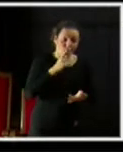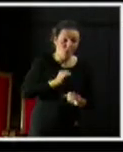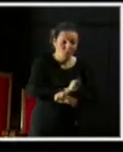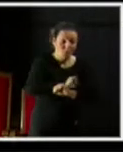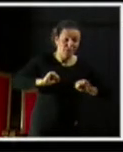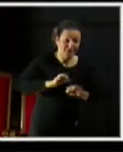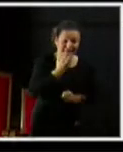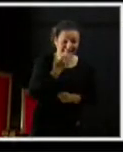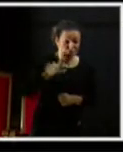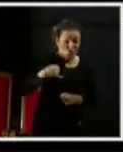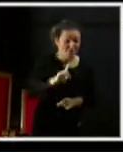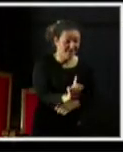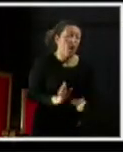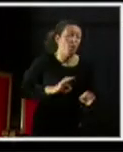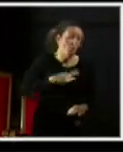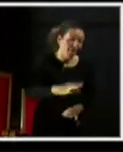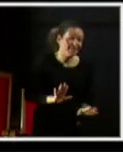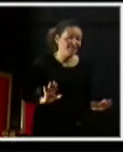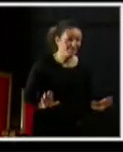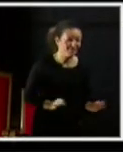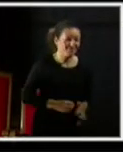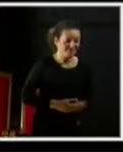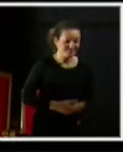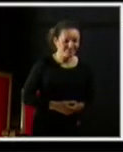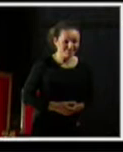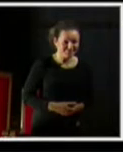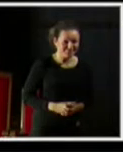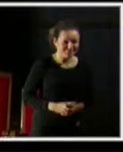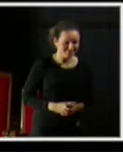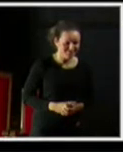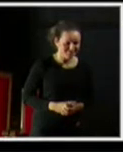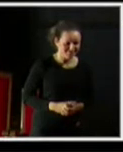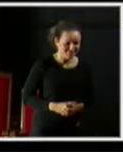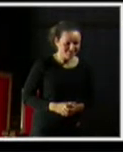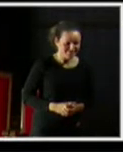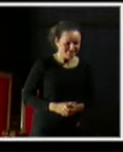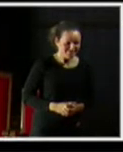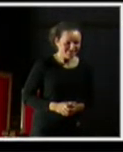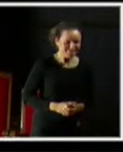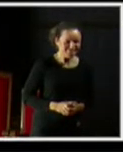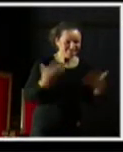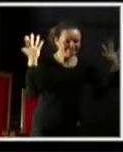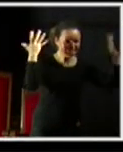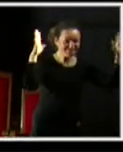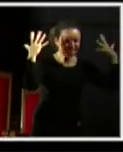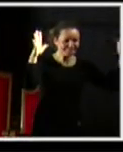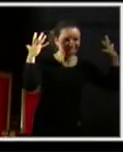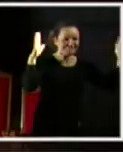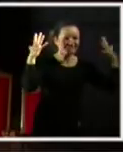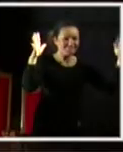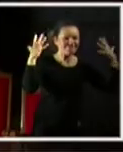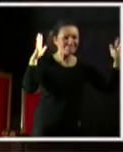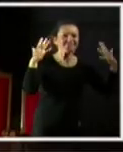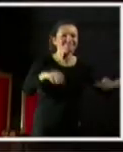explotar bueno gracias como veis canto de madre bueno